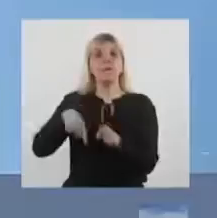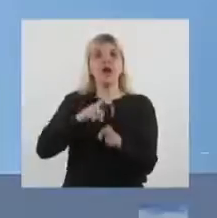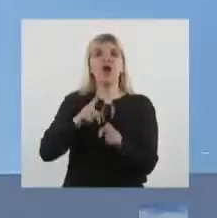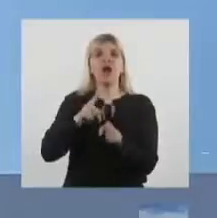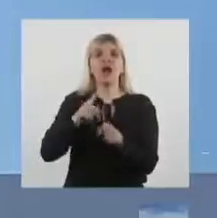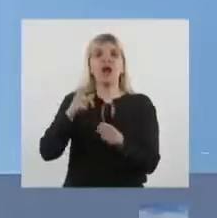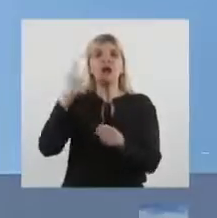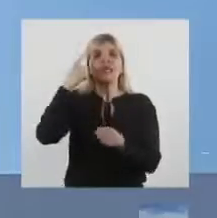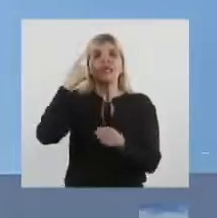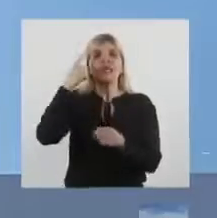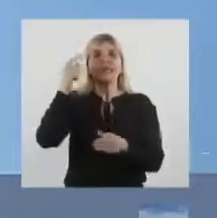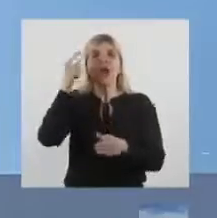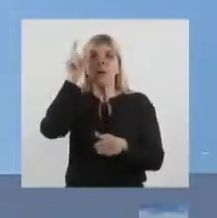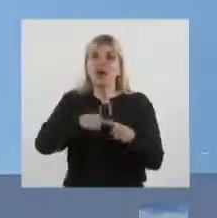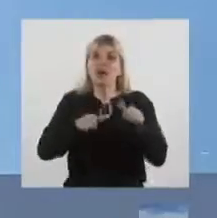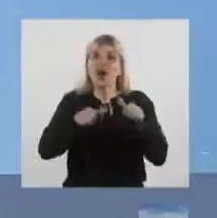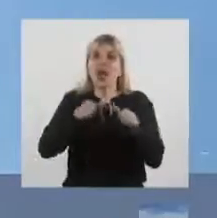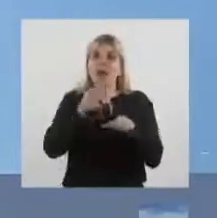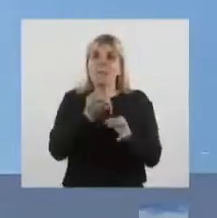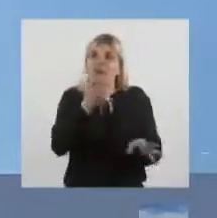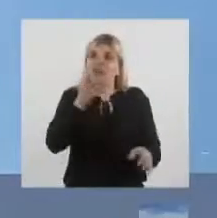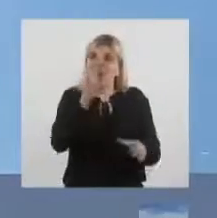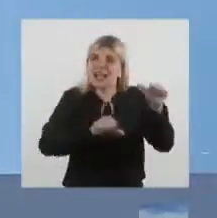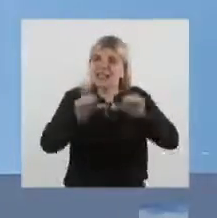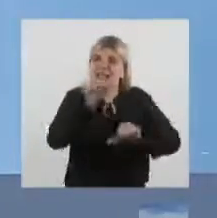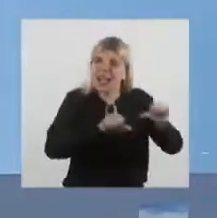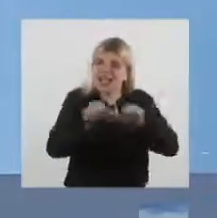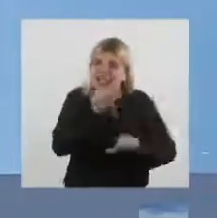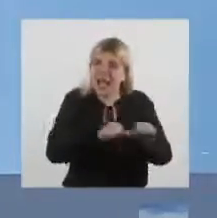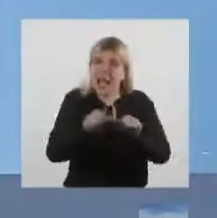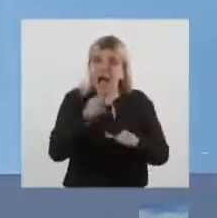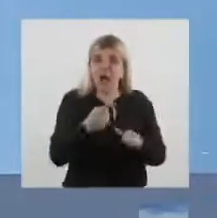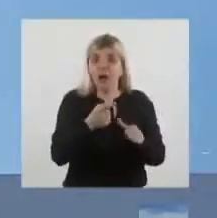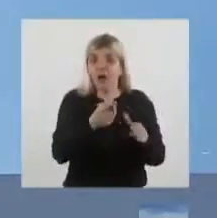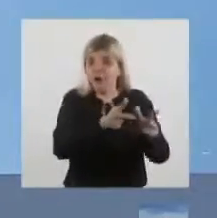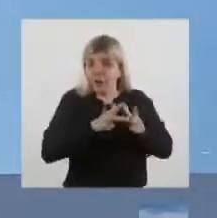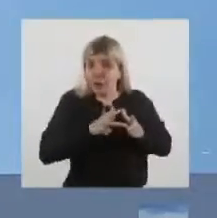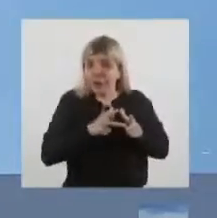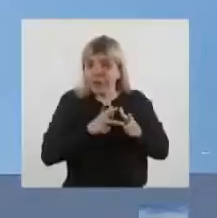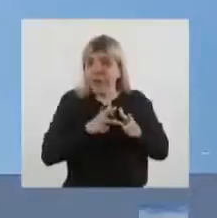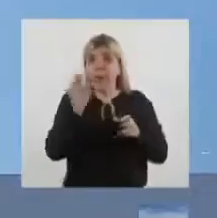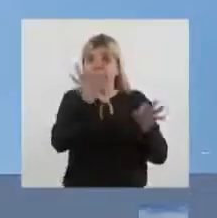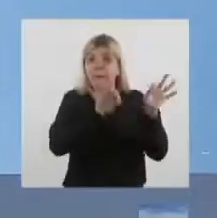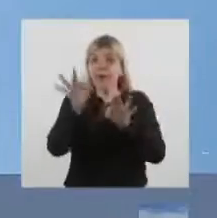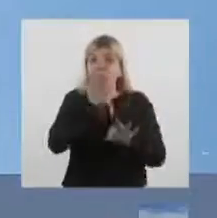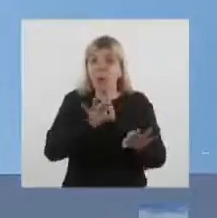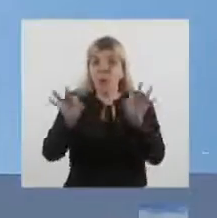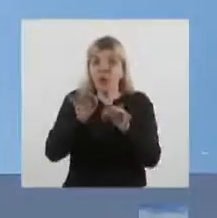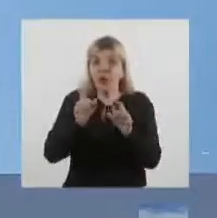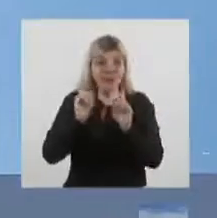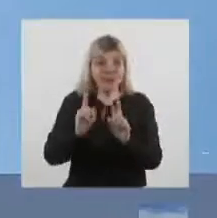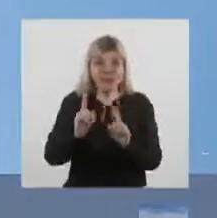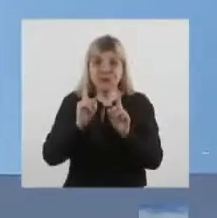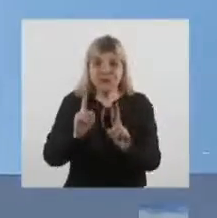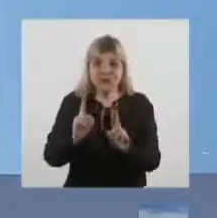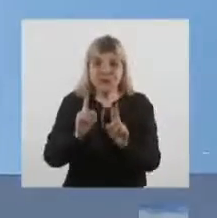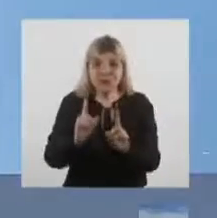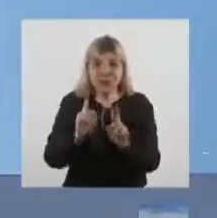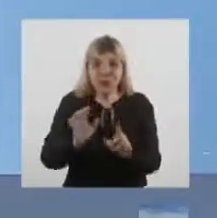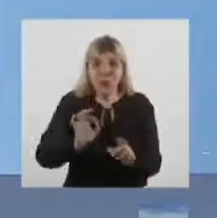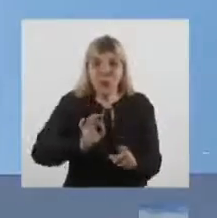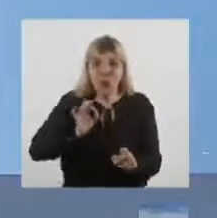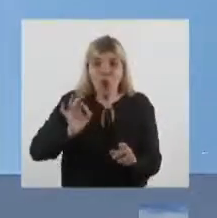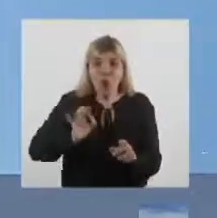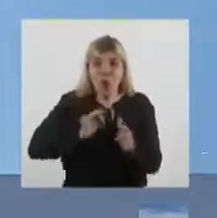científica tiene es que el mundo va a tener que convivir con este virus muchos años y por lo tanto me imagino que debe ser algo